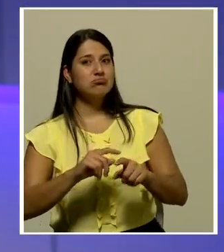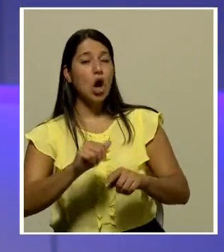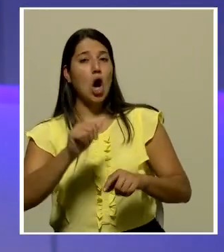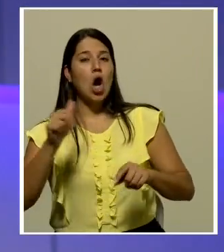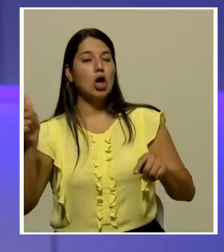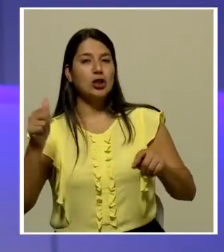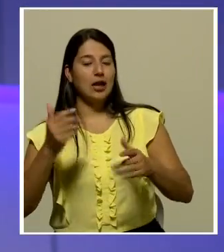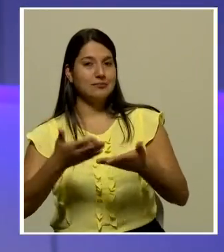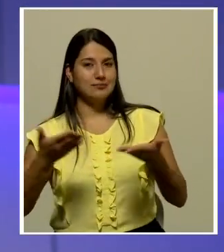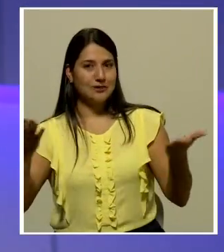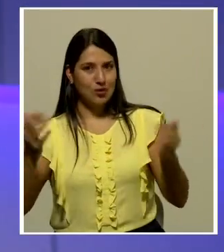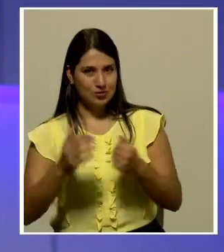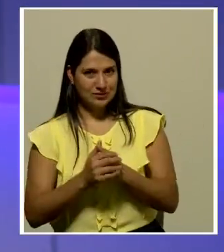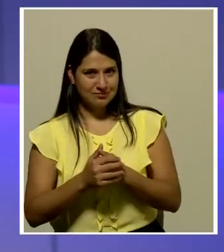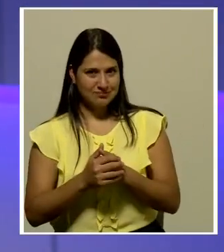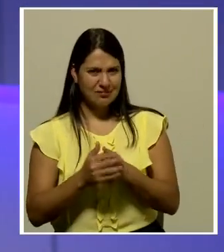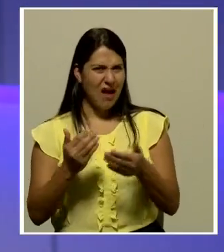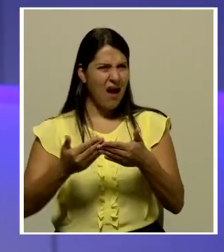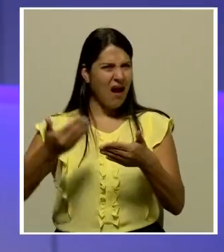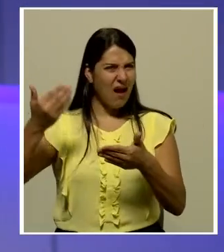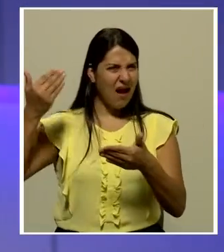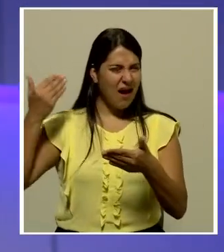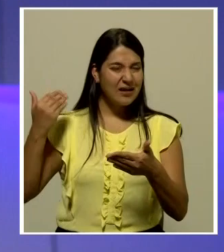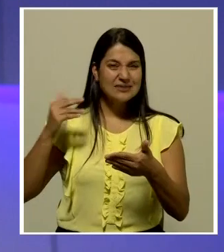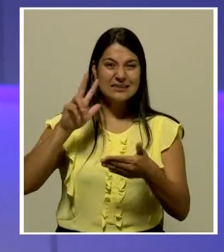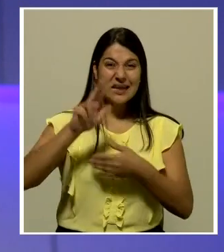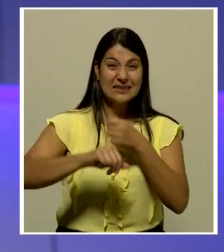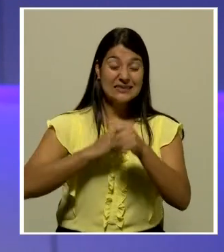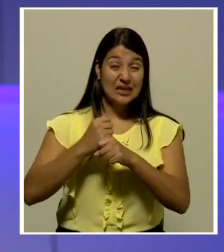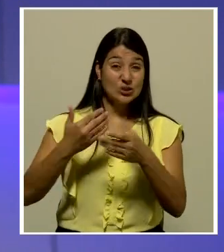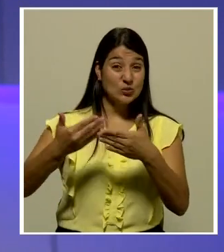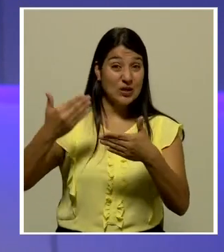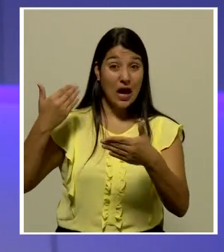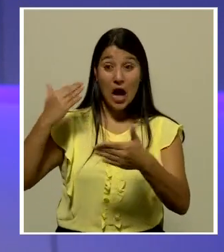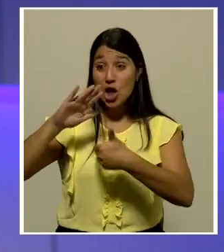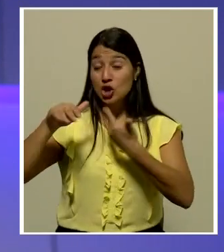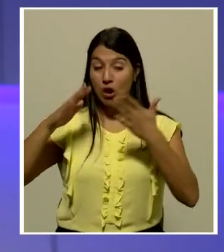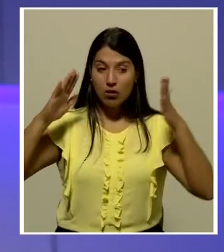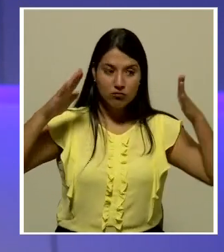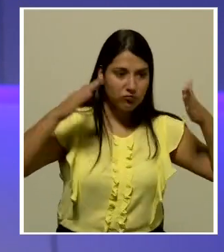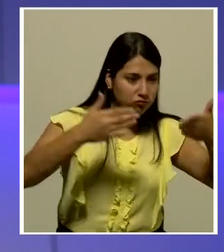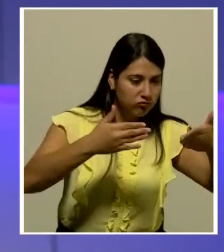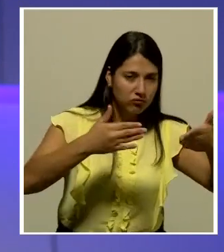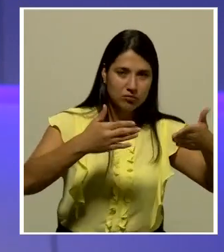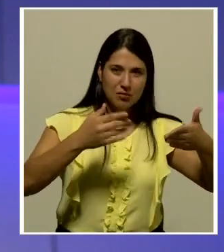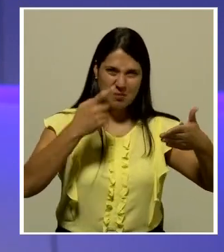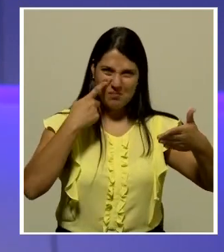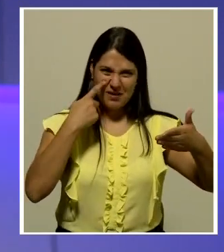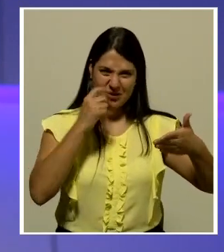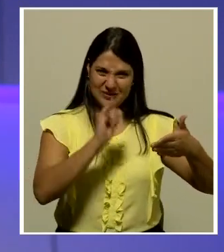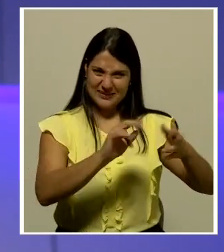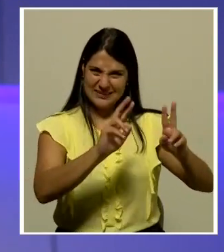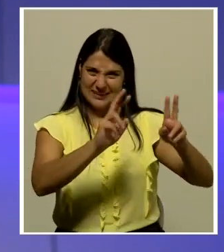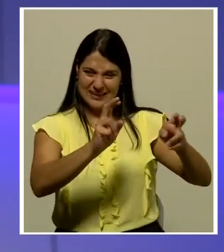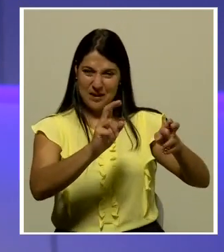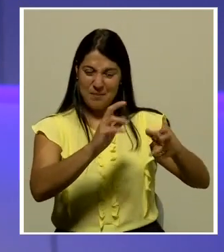momento acaparó la atención de todos los medios casi de la misma manera que hoy lo